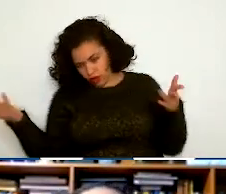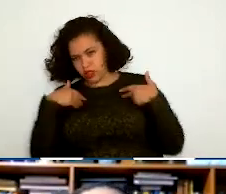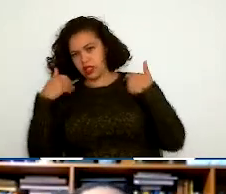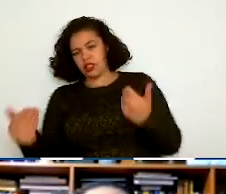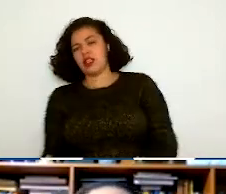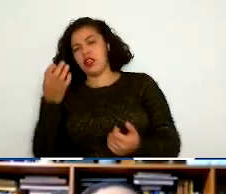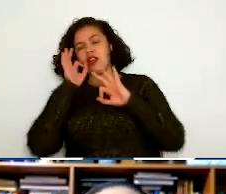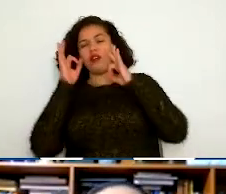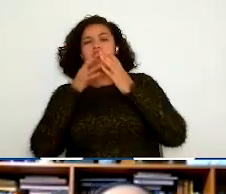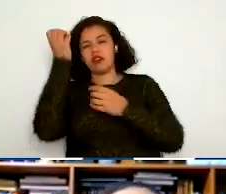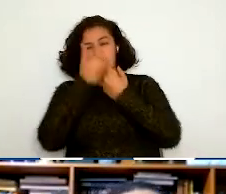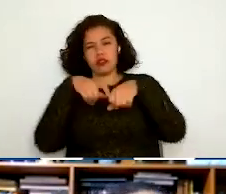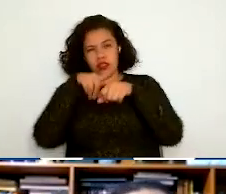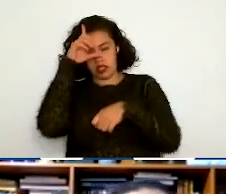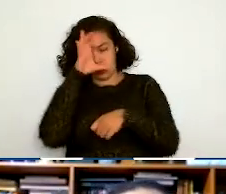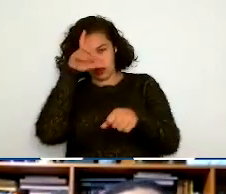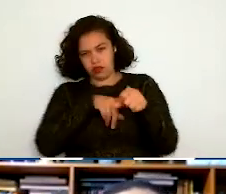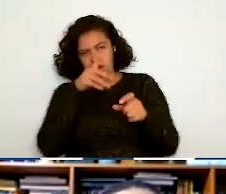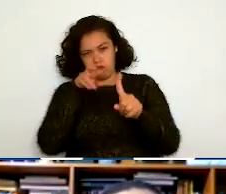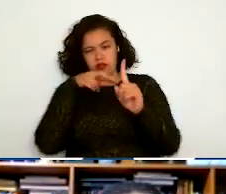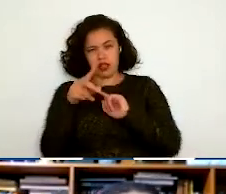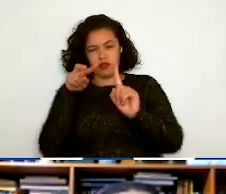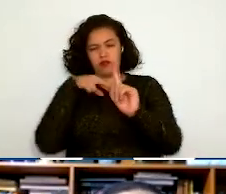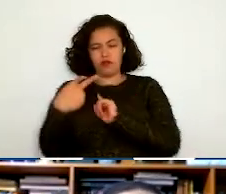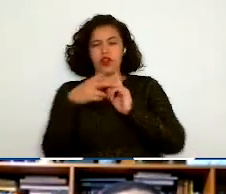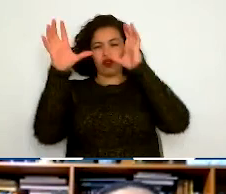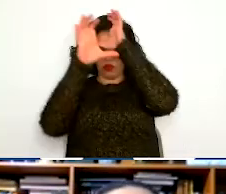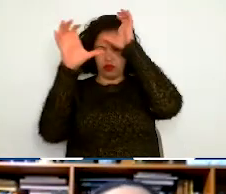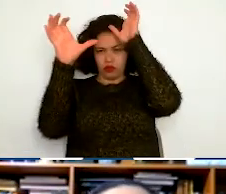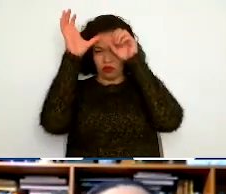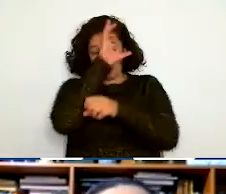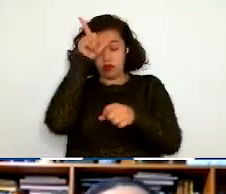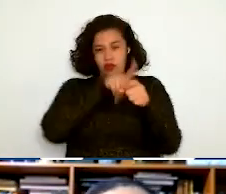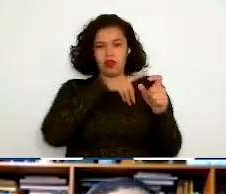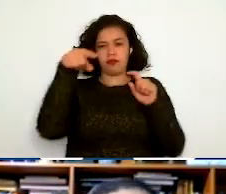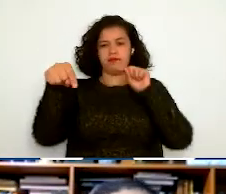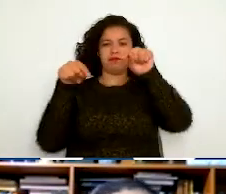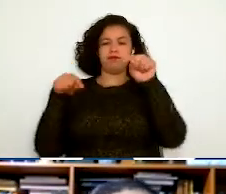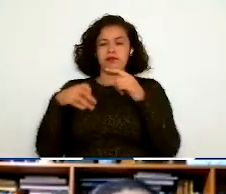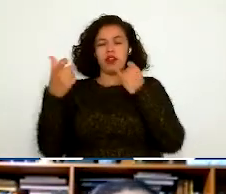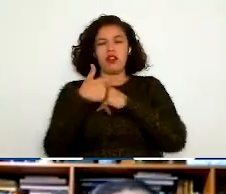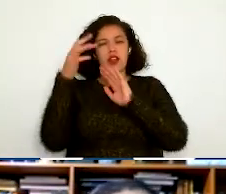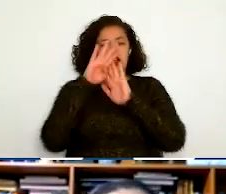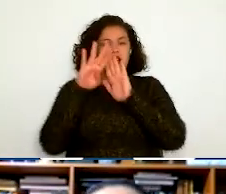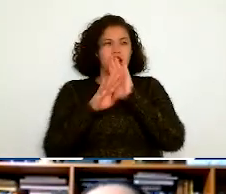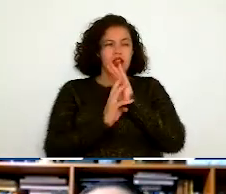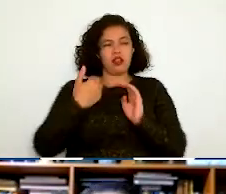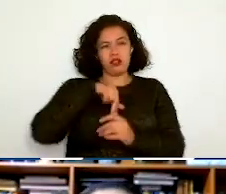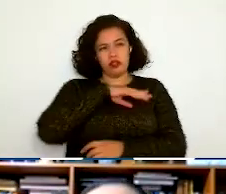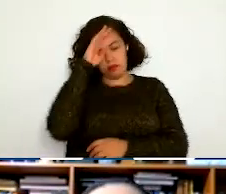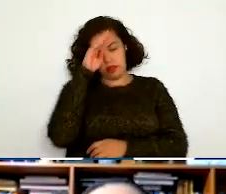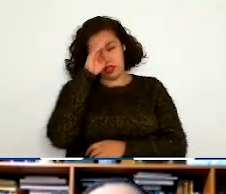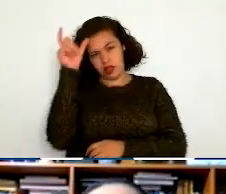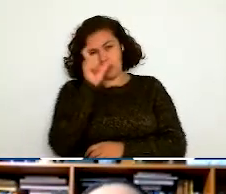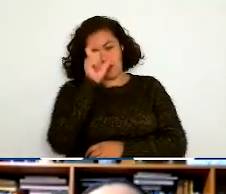este modelo sociocultural, este enfoque intercultural y bueno, pues cerrar con algunos lineamientos que nosotros podemos considerar